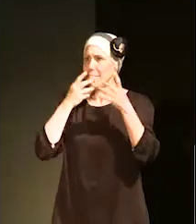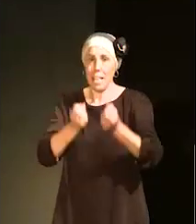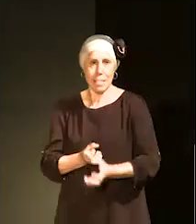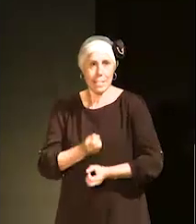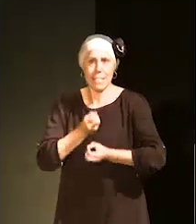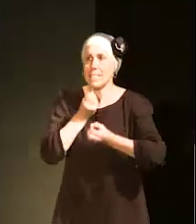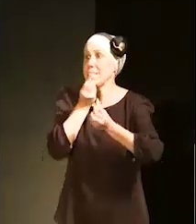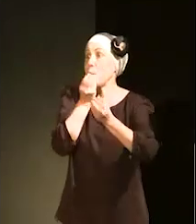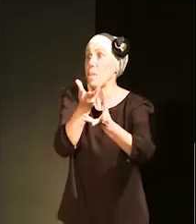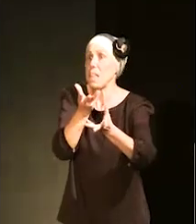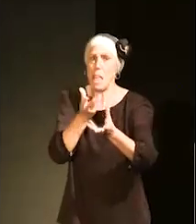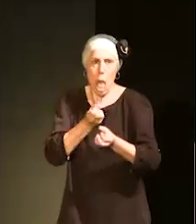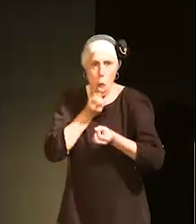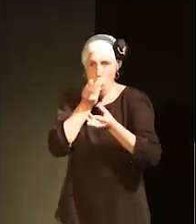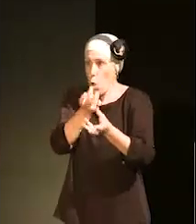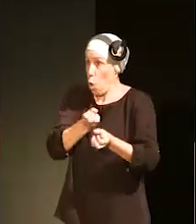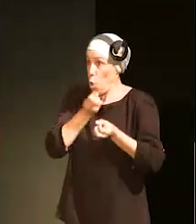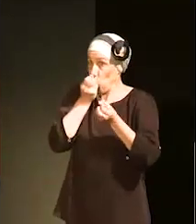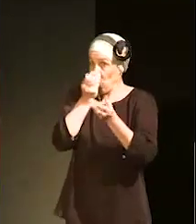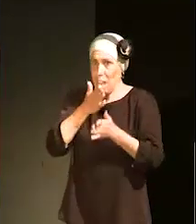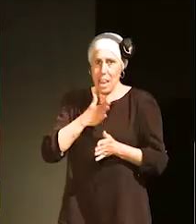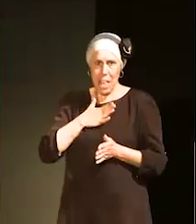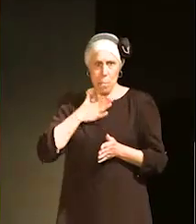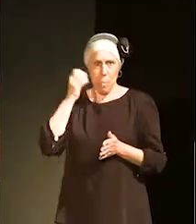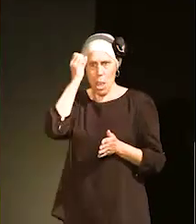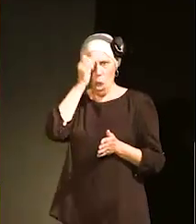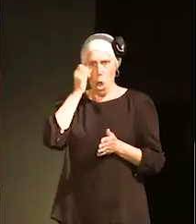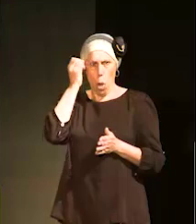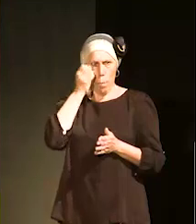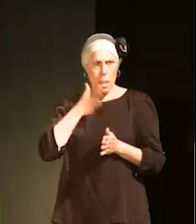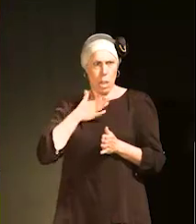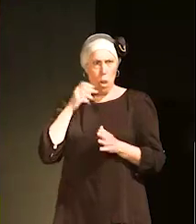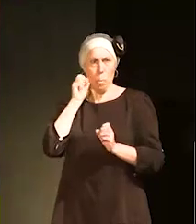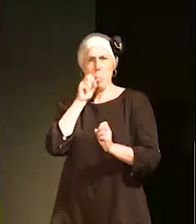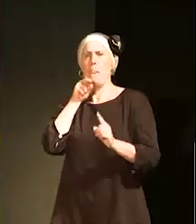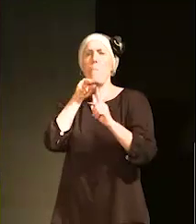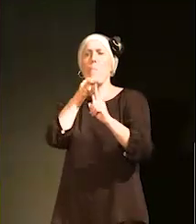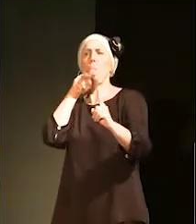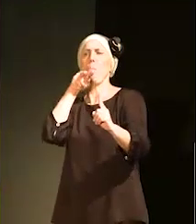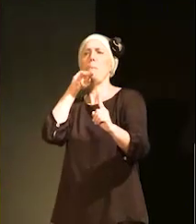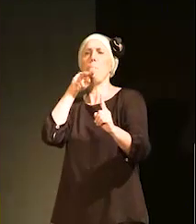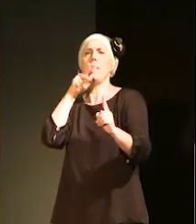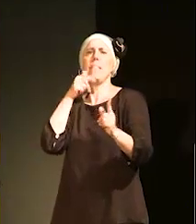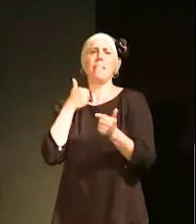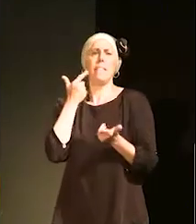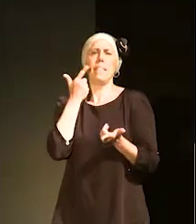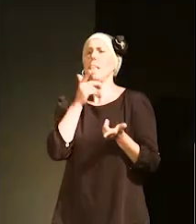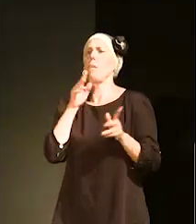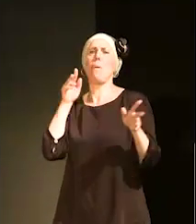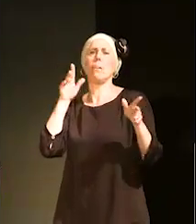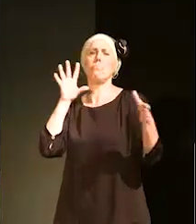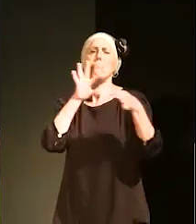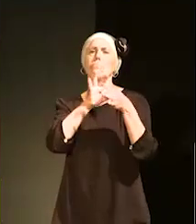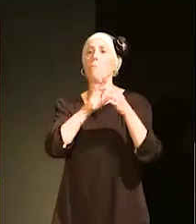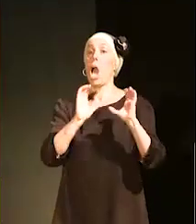de mi perspectiva de la mirada que tengo sobre algunos colectivos que trabajan en las artes